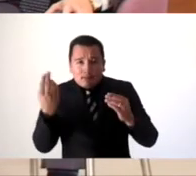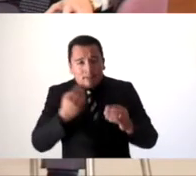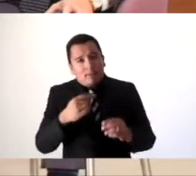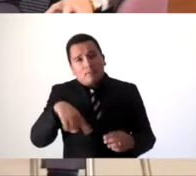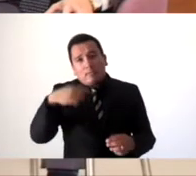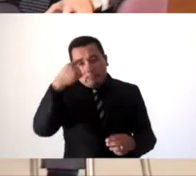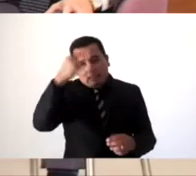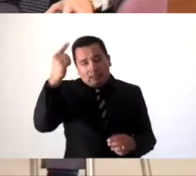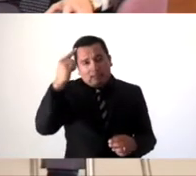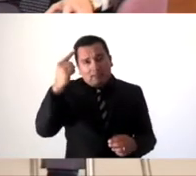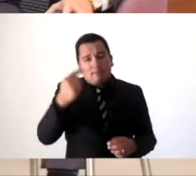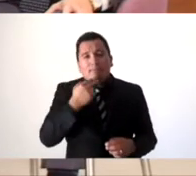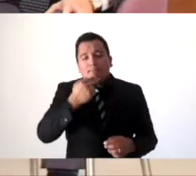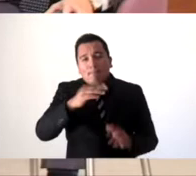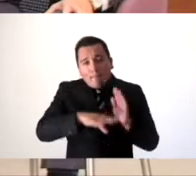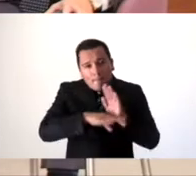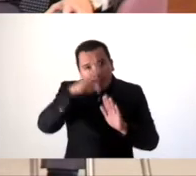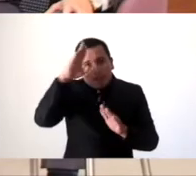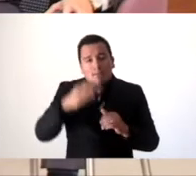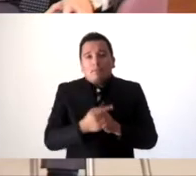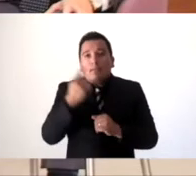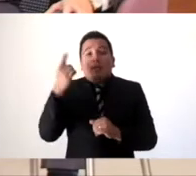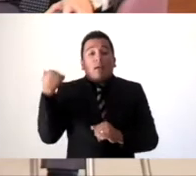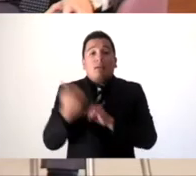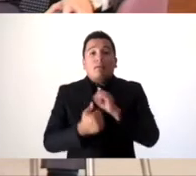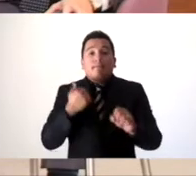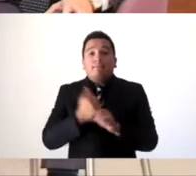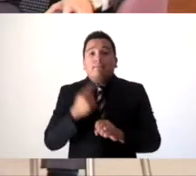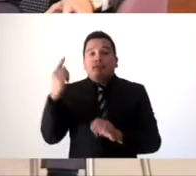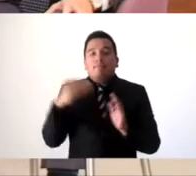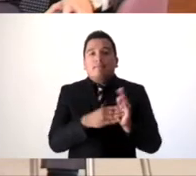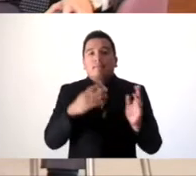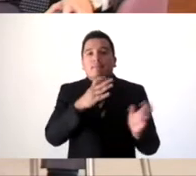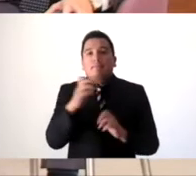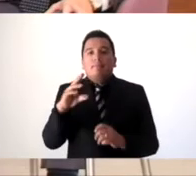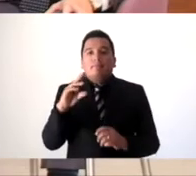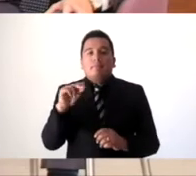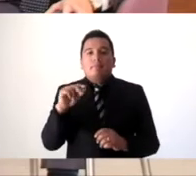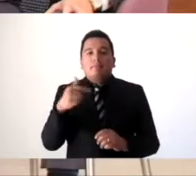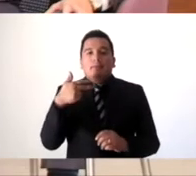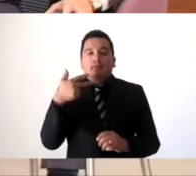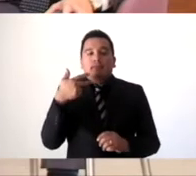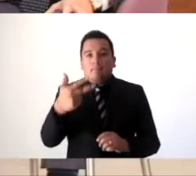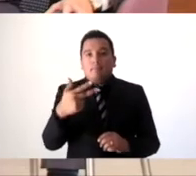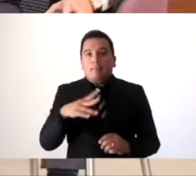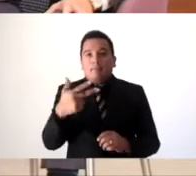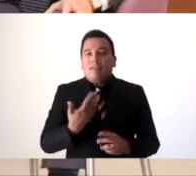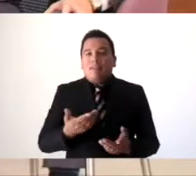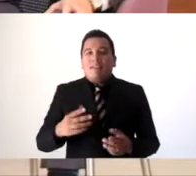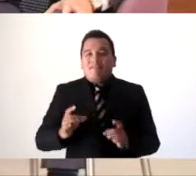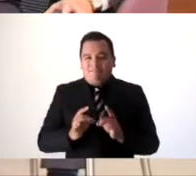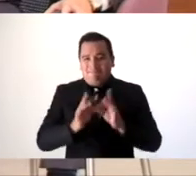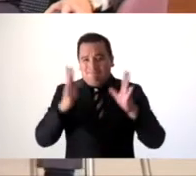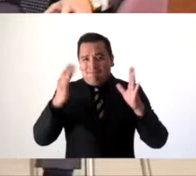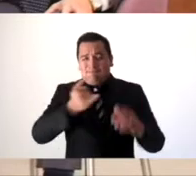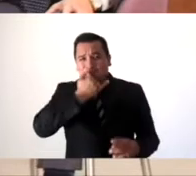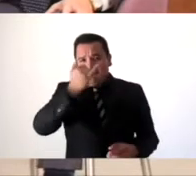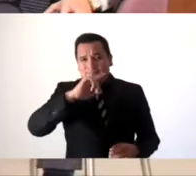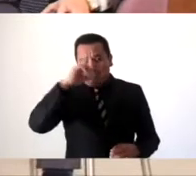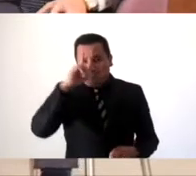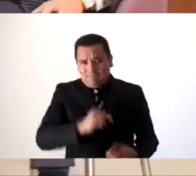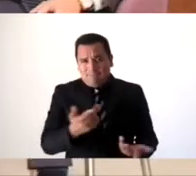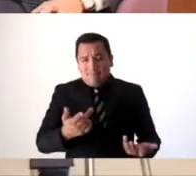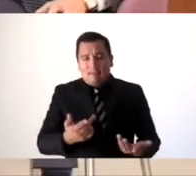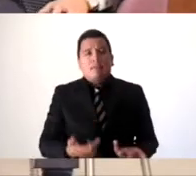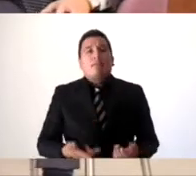¿Por qué? Uno, la confianza, lo que ha hecho desde 1988 con la famosa caída del